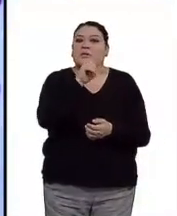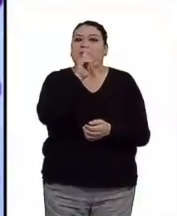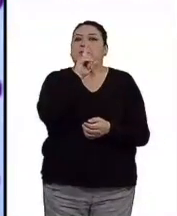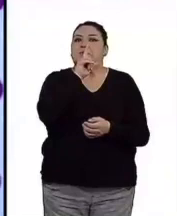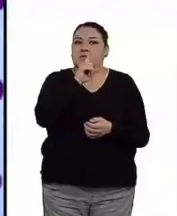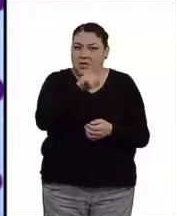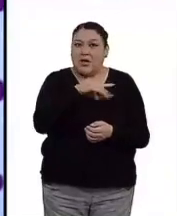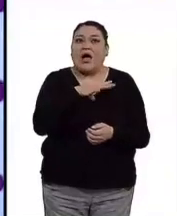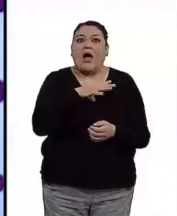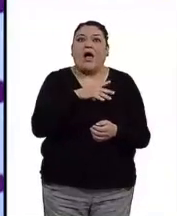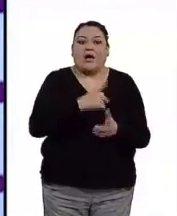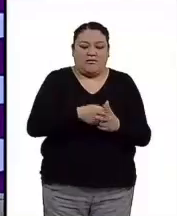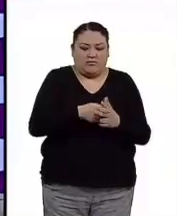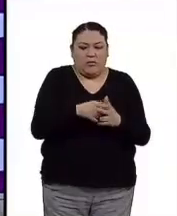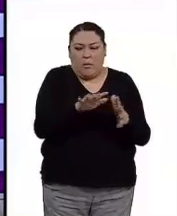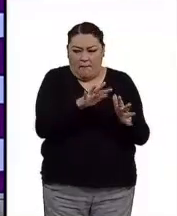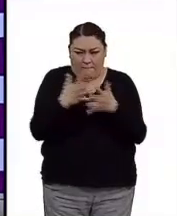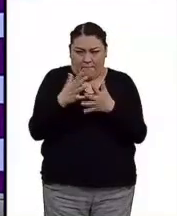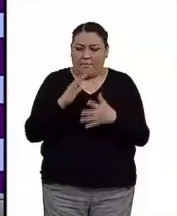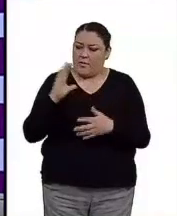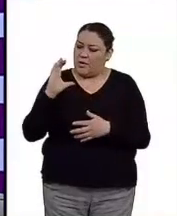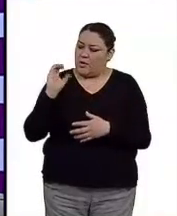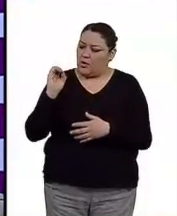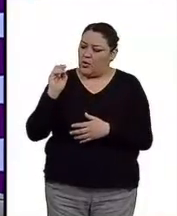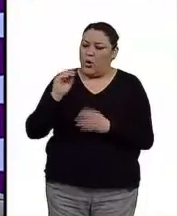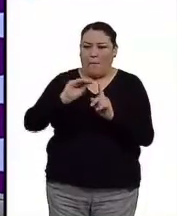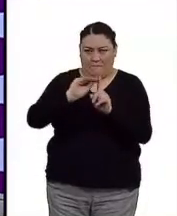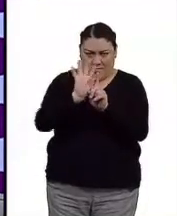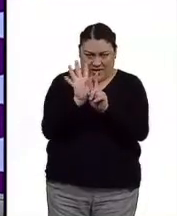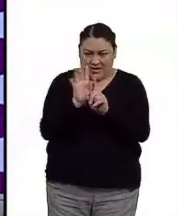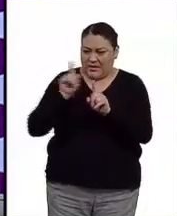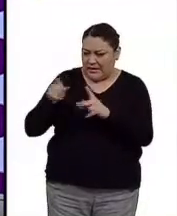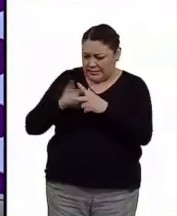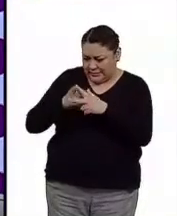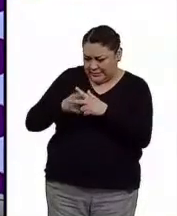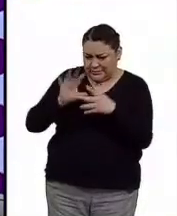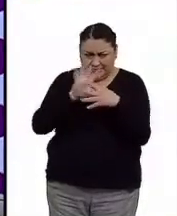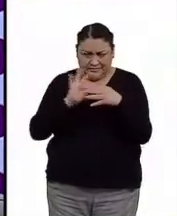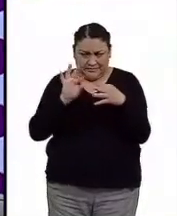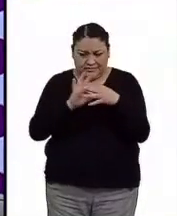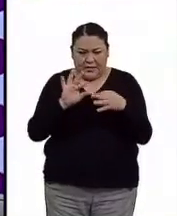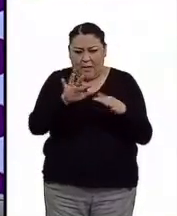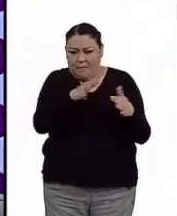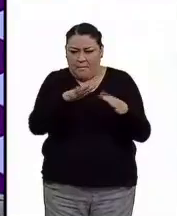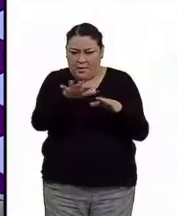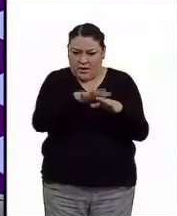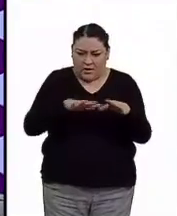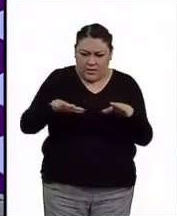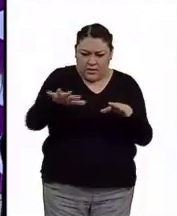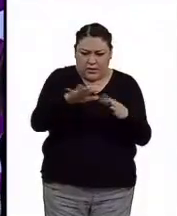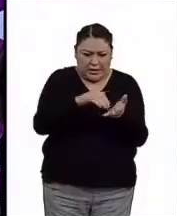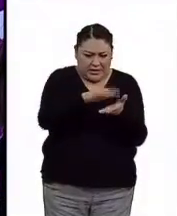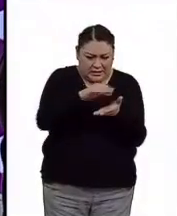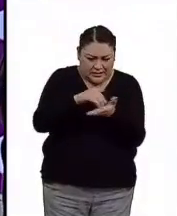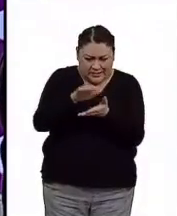menos datos de la COPRED nos hablan de un 25%